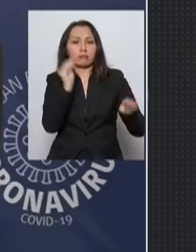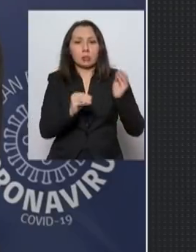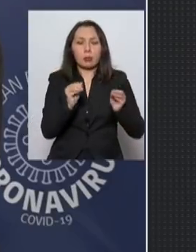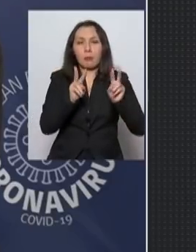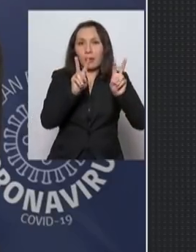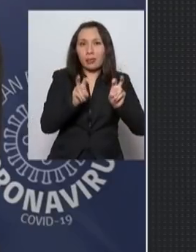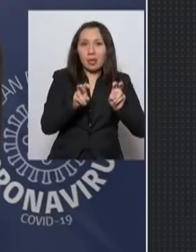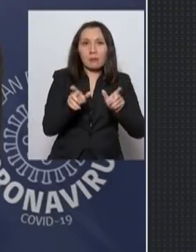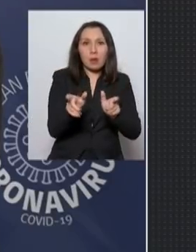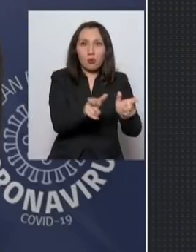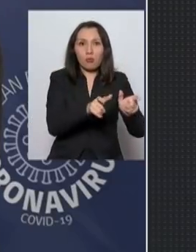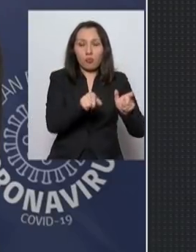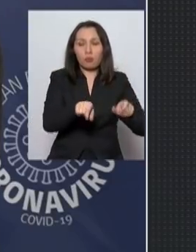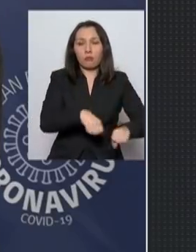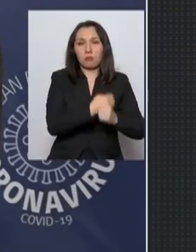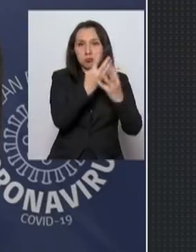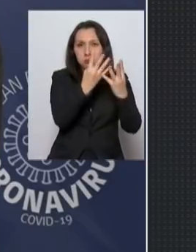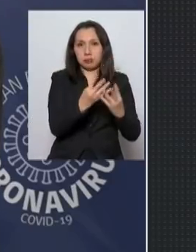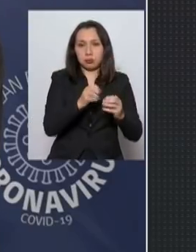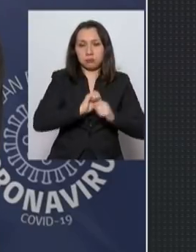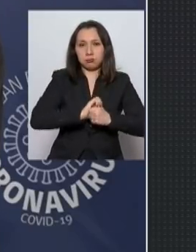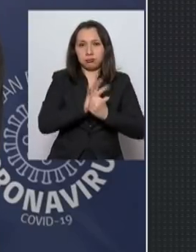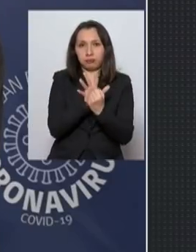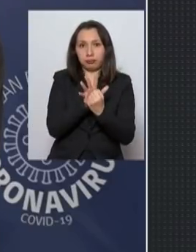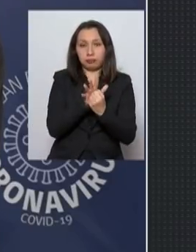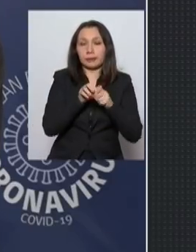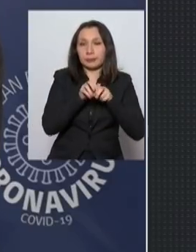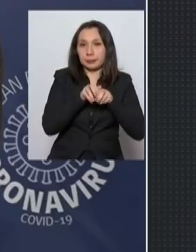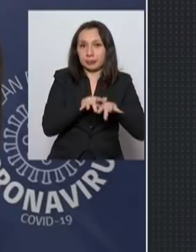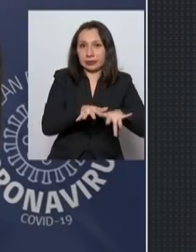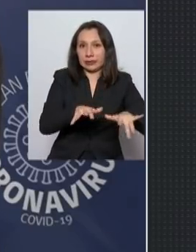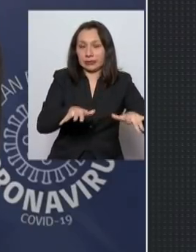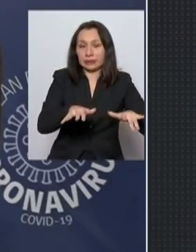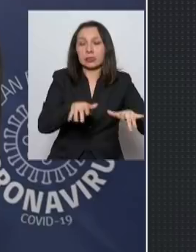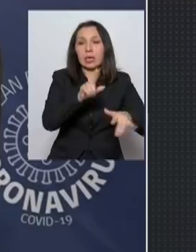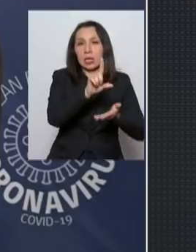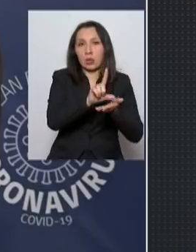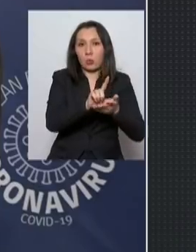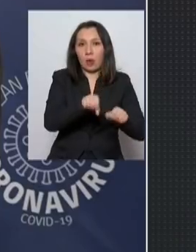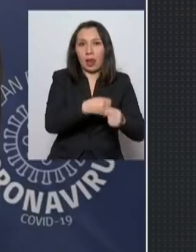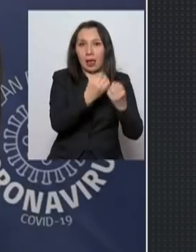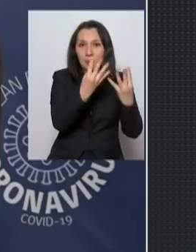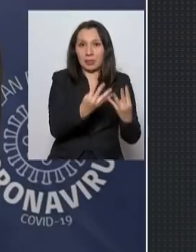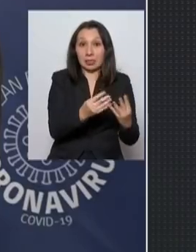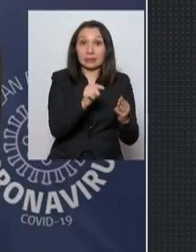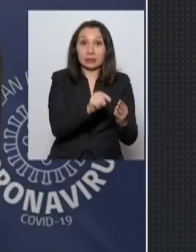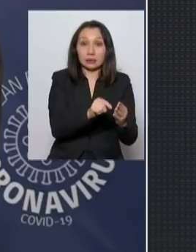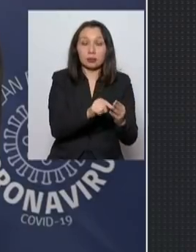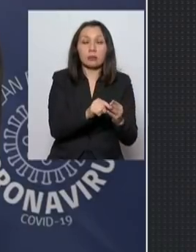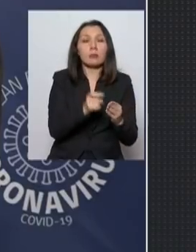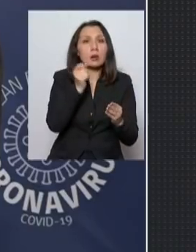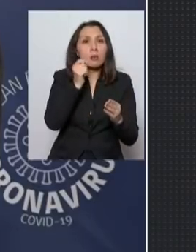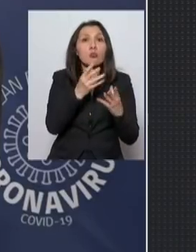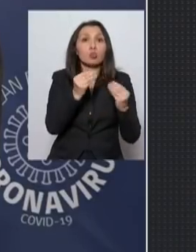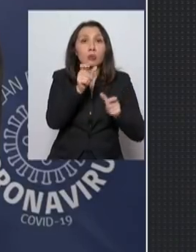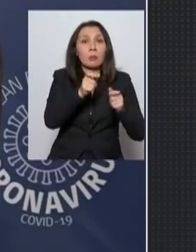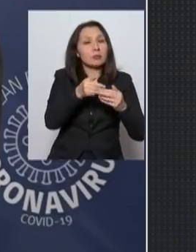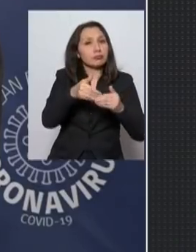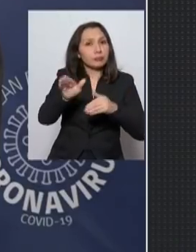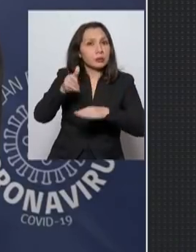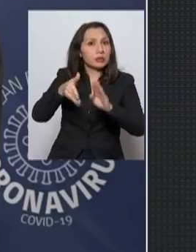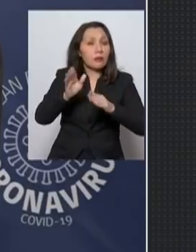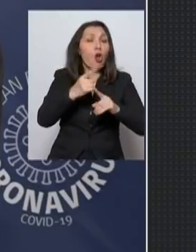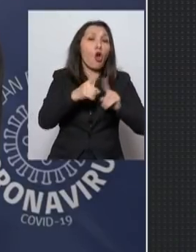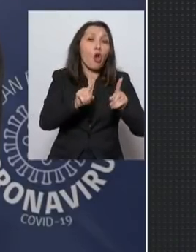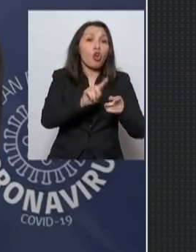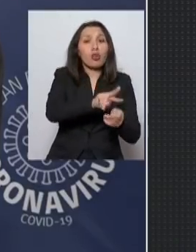de manejo de esta epidemia en los recintos penitenciarios. Ha salido mucha gente, se han